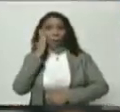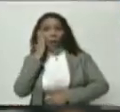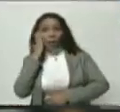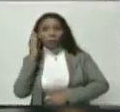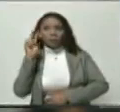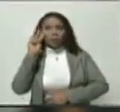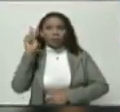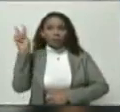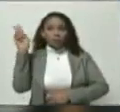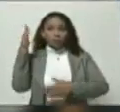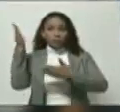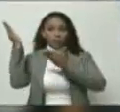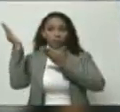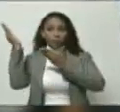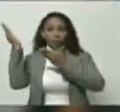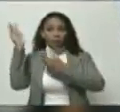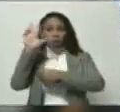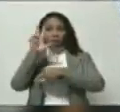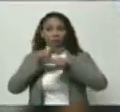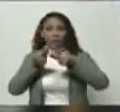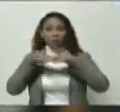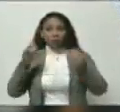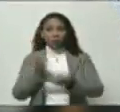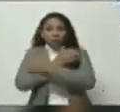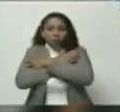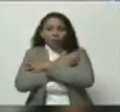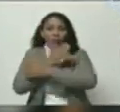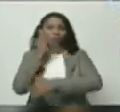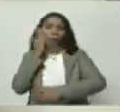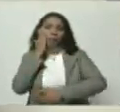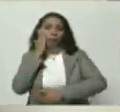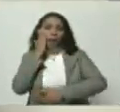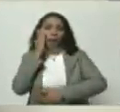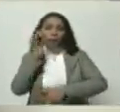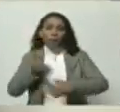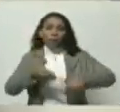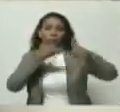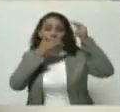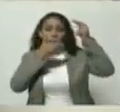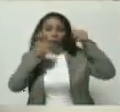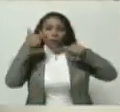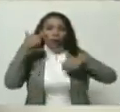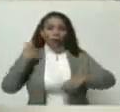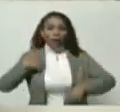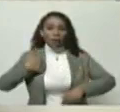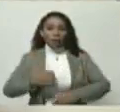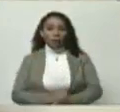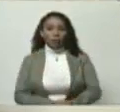mamá. Ahí están, los 3 pequeños abrazando a su madre que está secuestrada en Argentina.